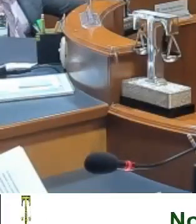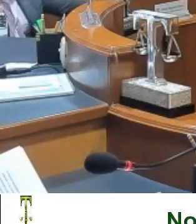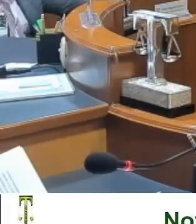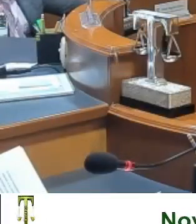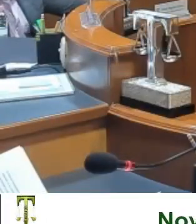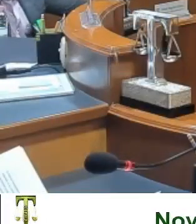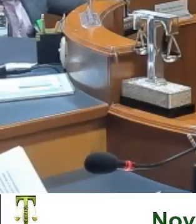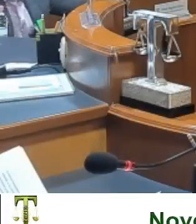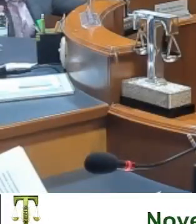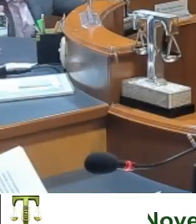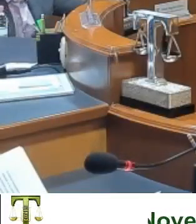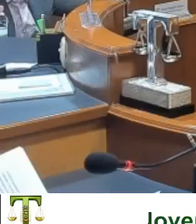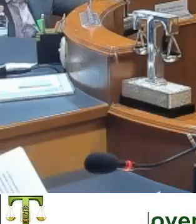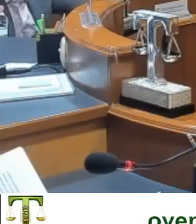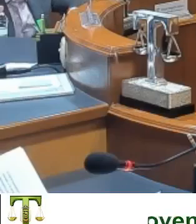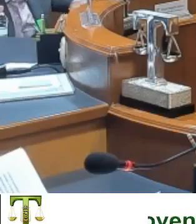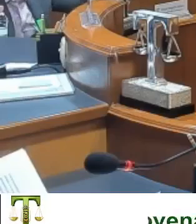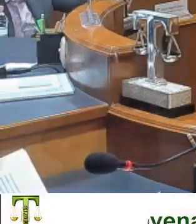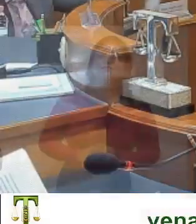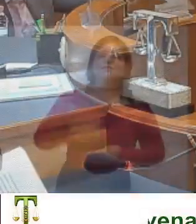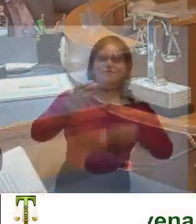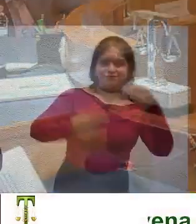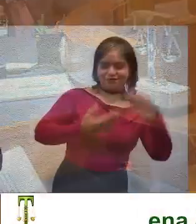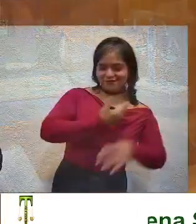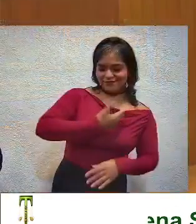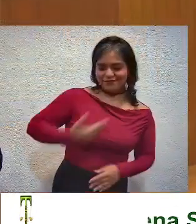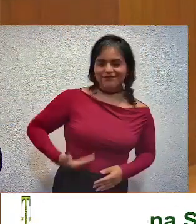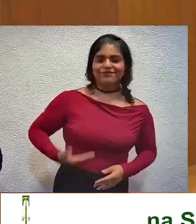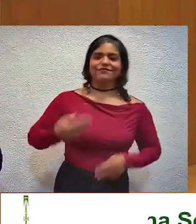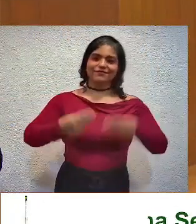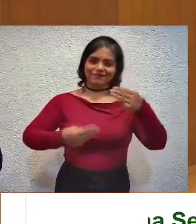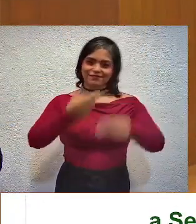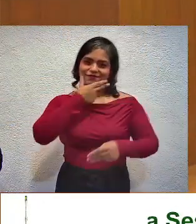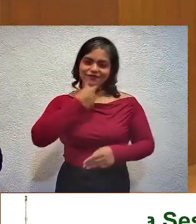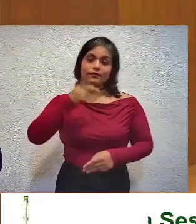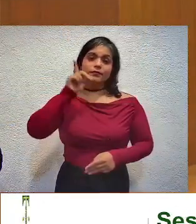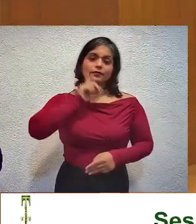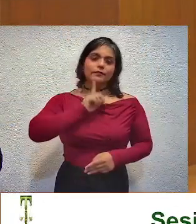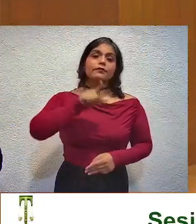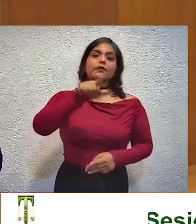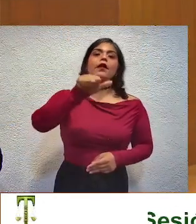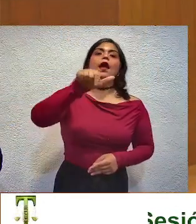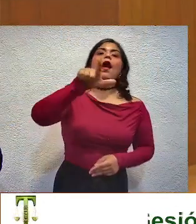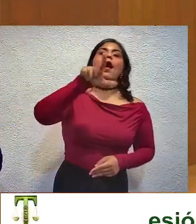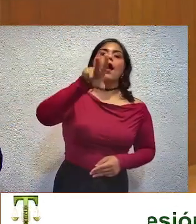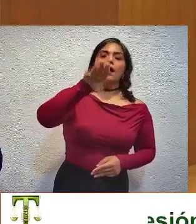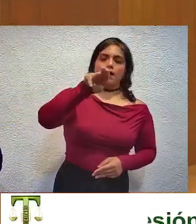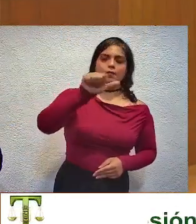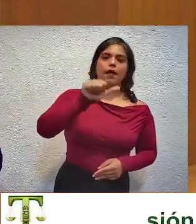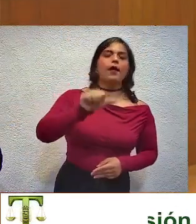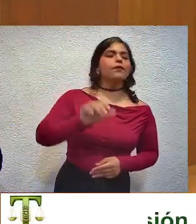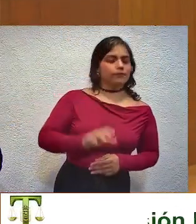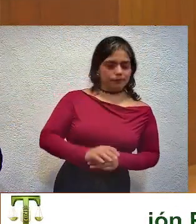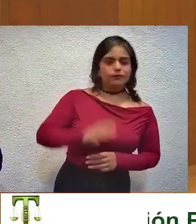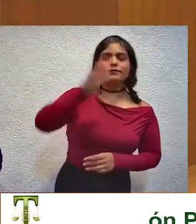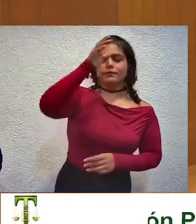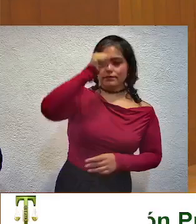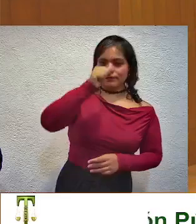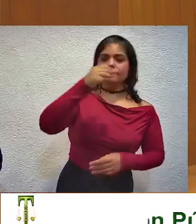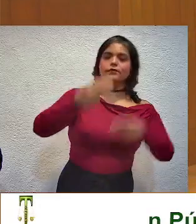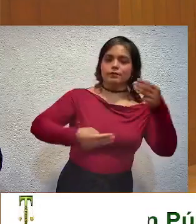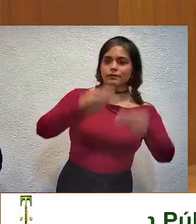Es proyecto de mi ponencia. Magistrada presidenta Almadelia Eugenio Alcaraz. Con el proyecto. Magistrada presidenta,